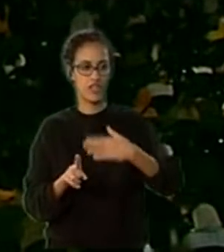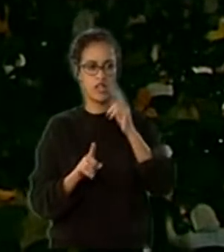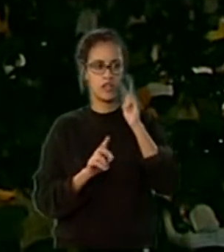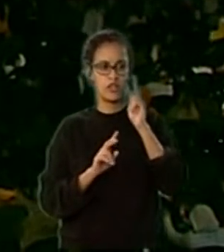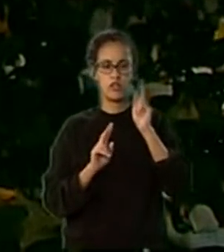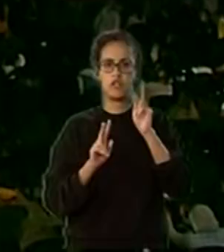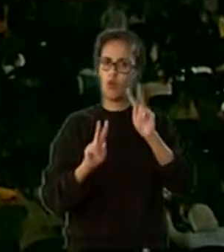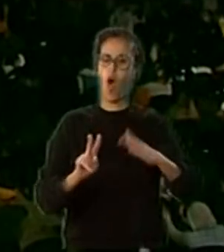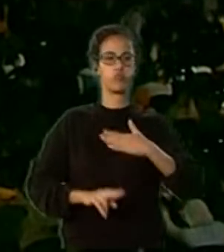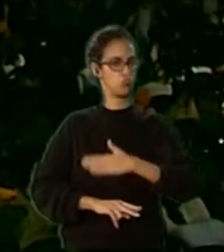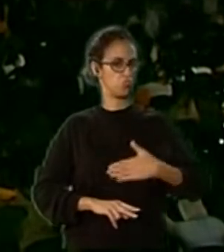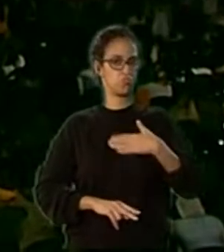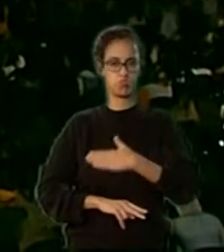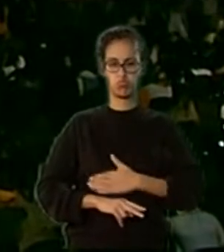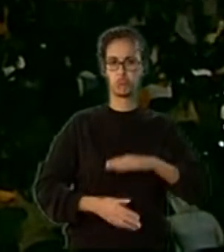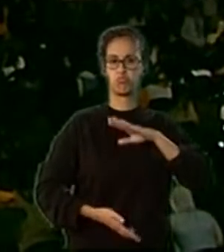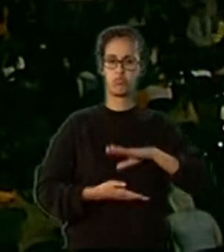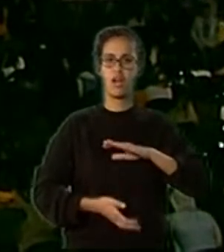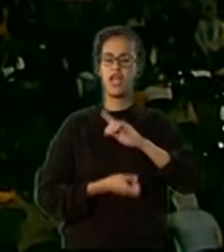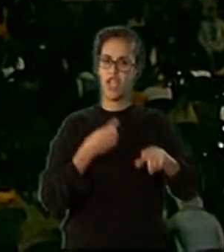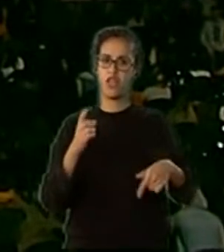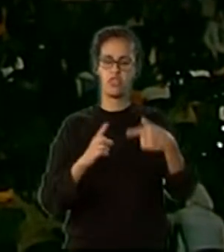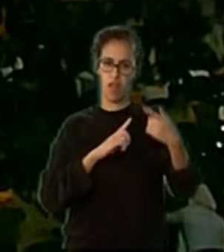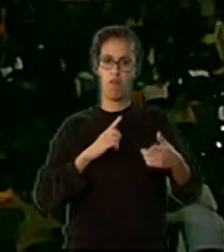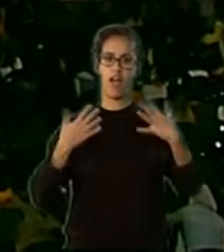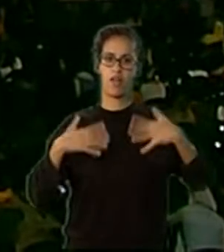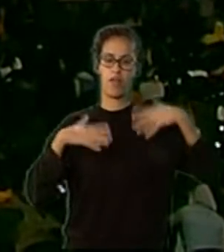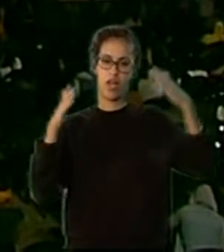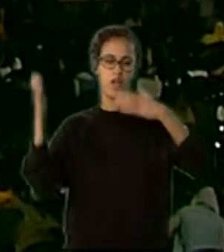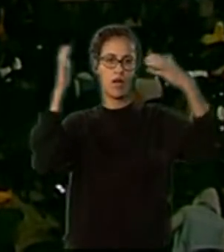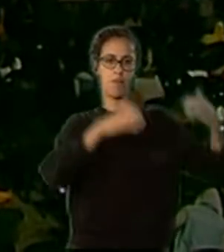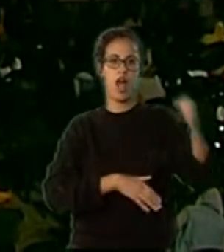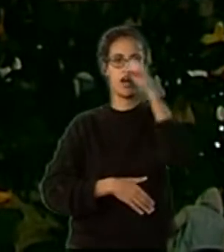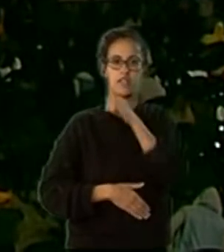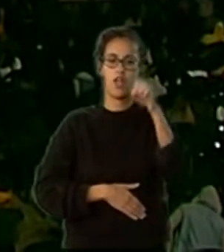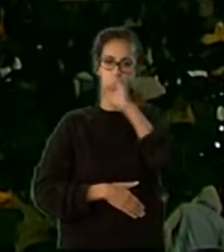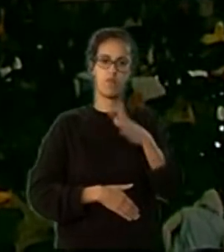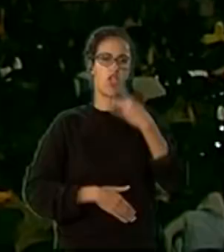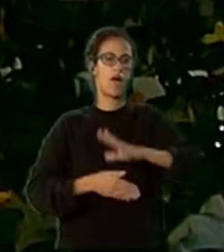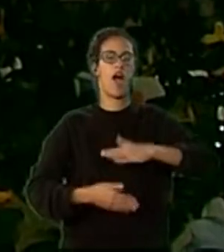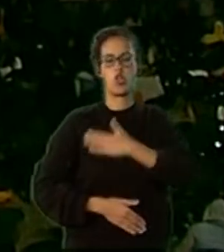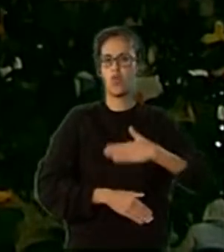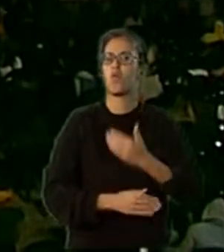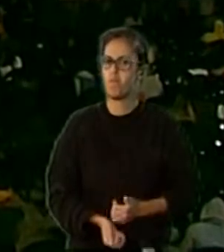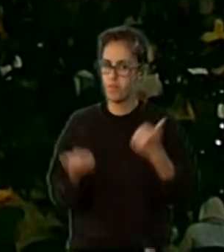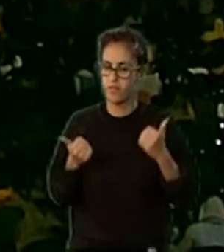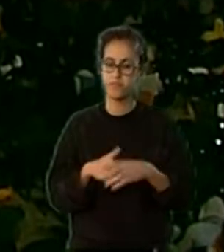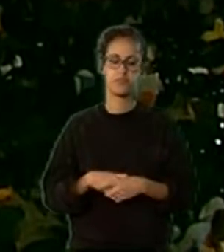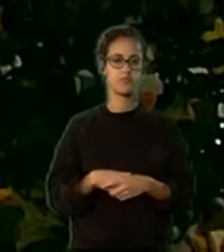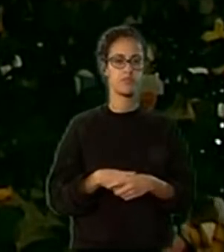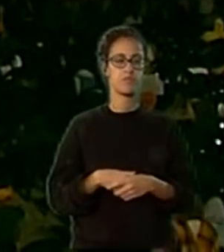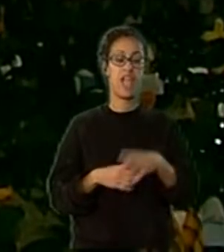con cierta comodidad, aunque el tocado se lo quitan para poder cantar con mucha comodidad. Enseguida nos va a explicar